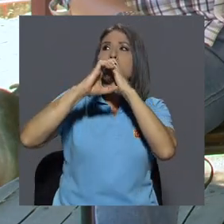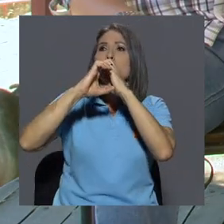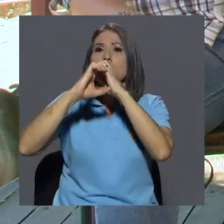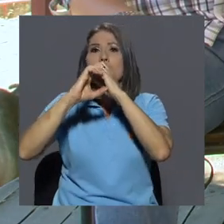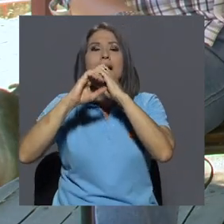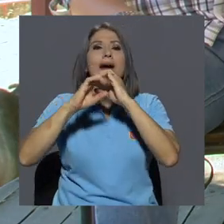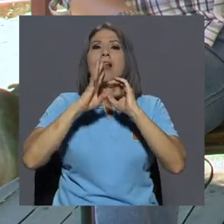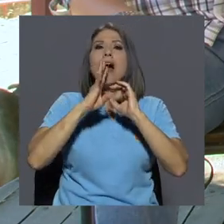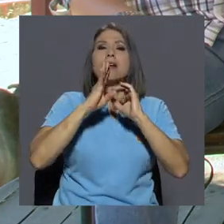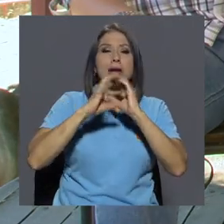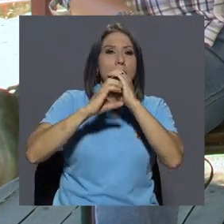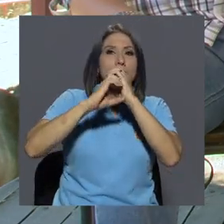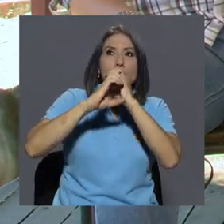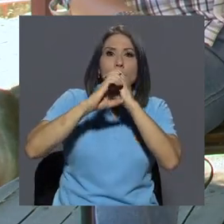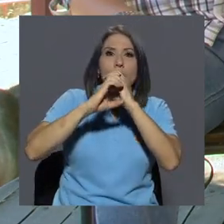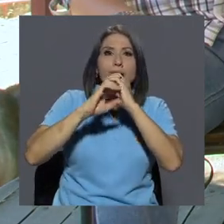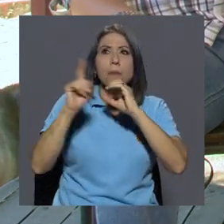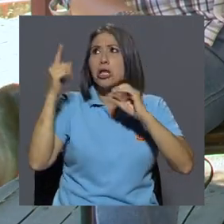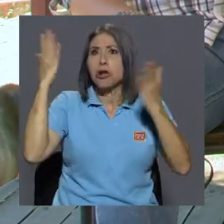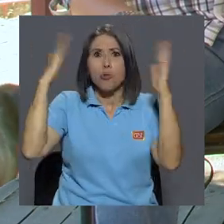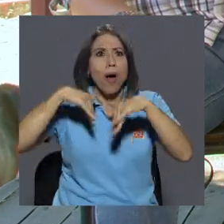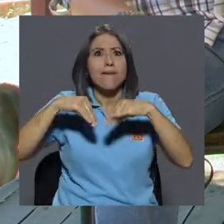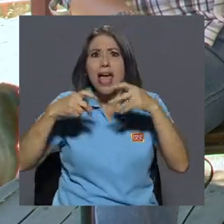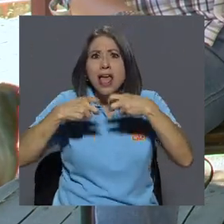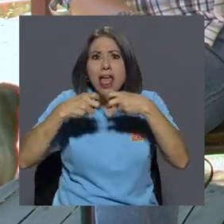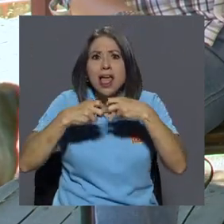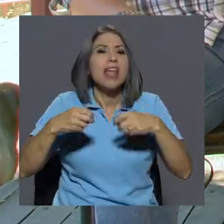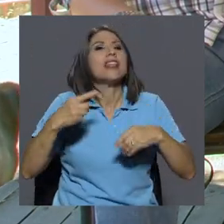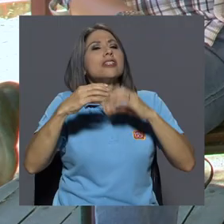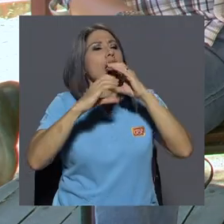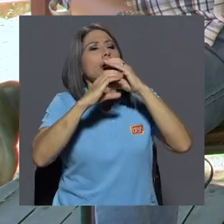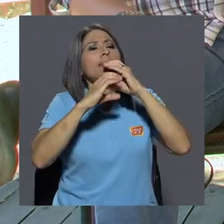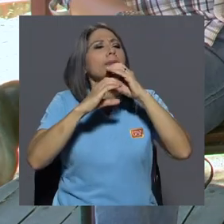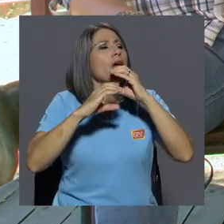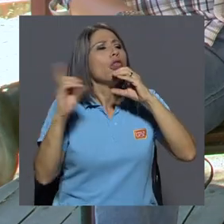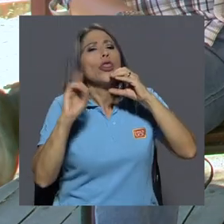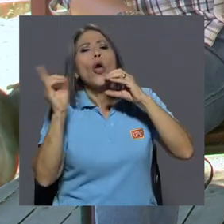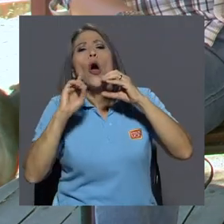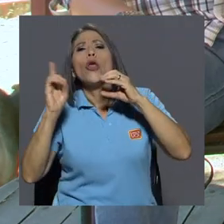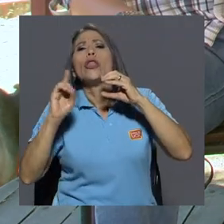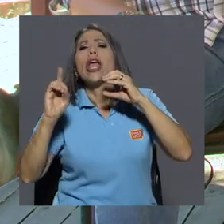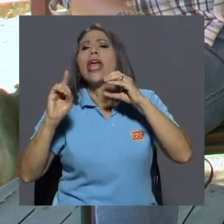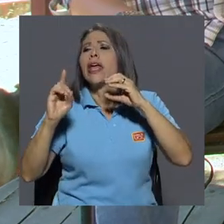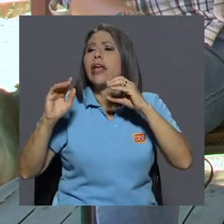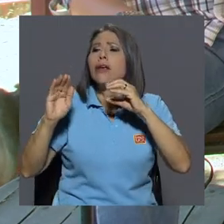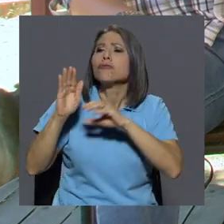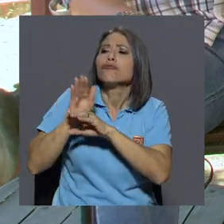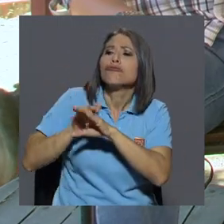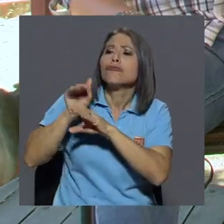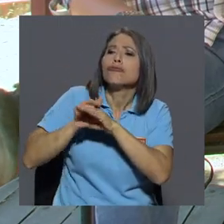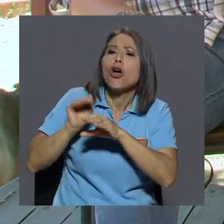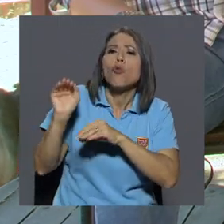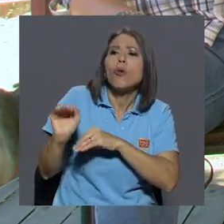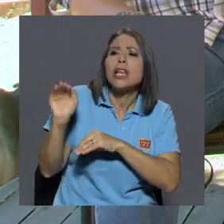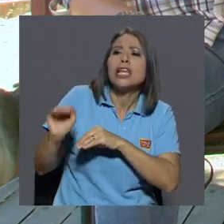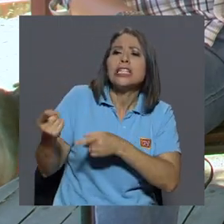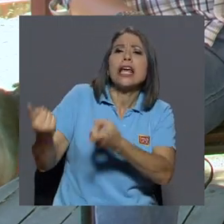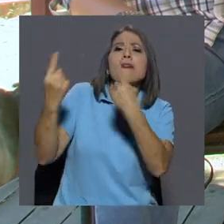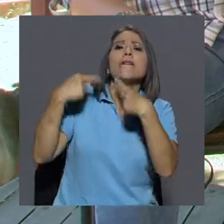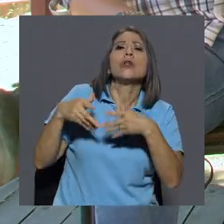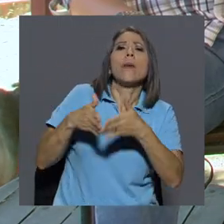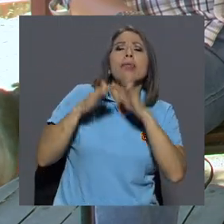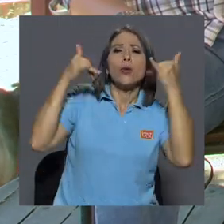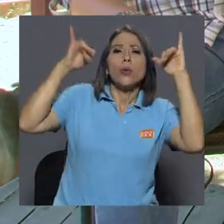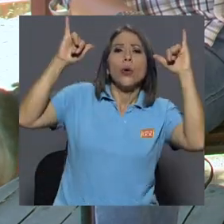megáfono. ¿Dónde está el Wilía que vino a pedir un toro ahora? Me vengo. Le digo, aquí